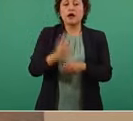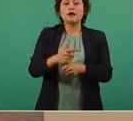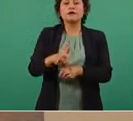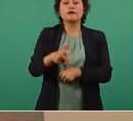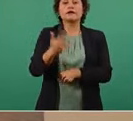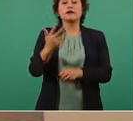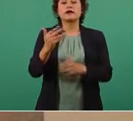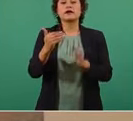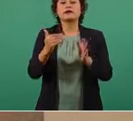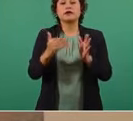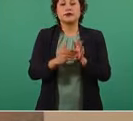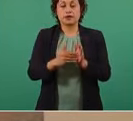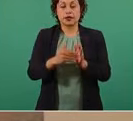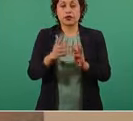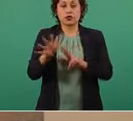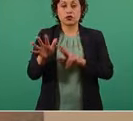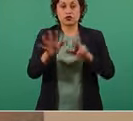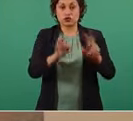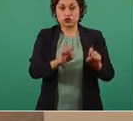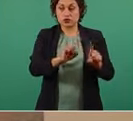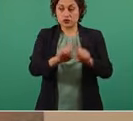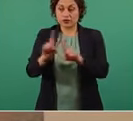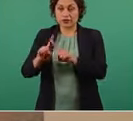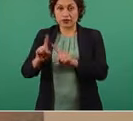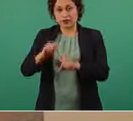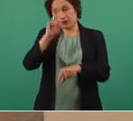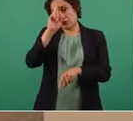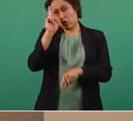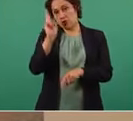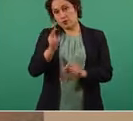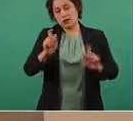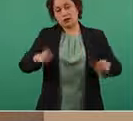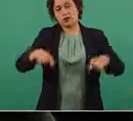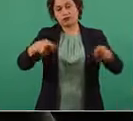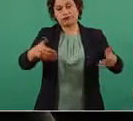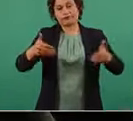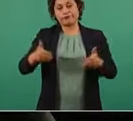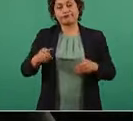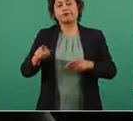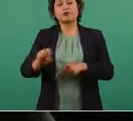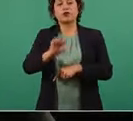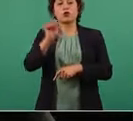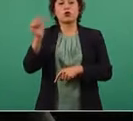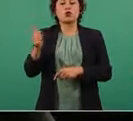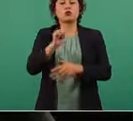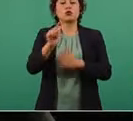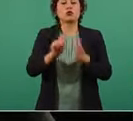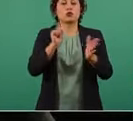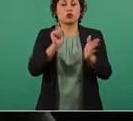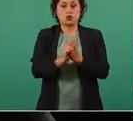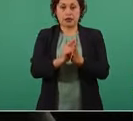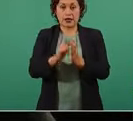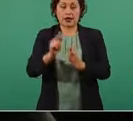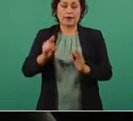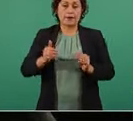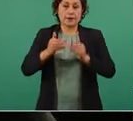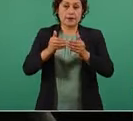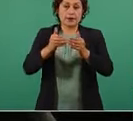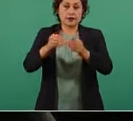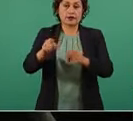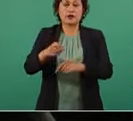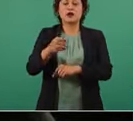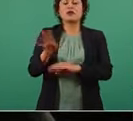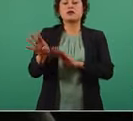13.894 kilogramos de productos marinos en veda. En lo que se refiere a interdicción marítima, se han llevado 591 operaciones